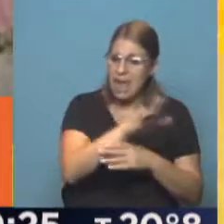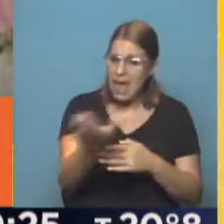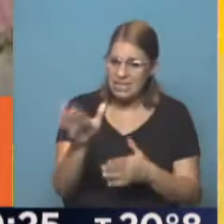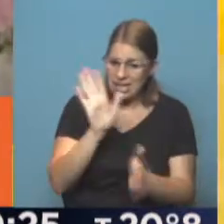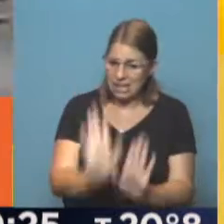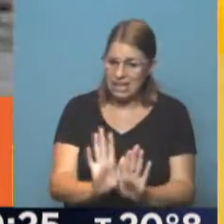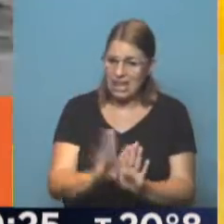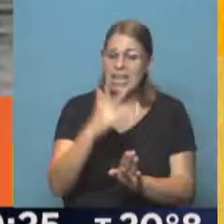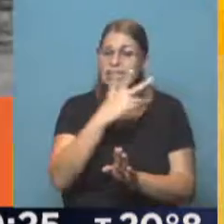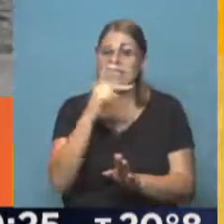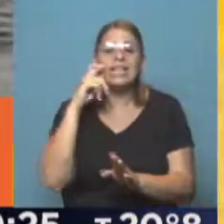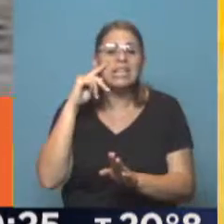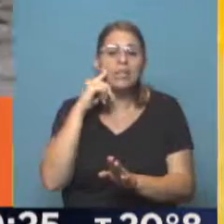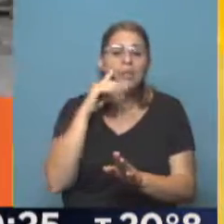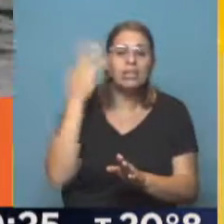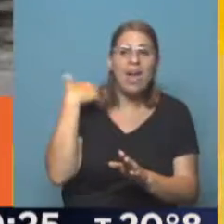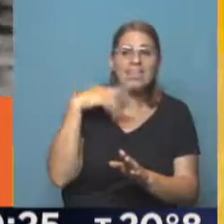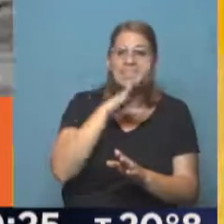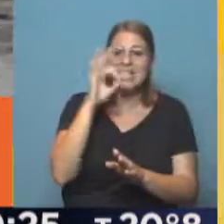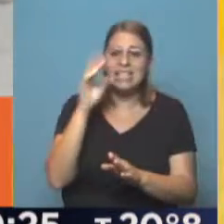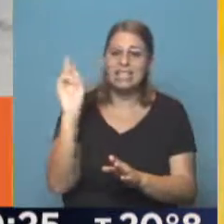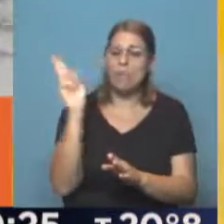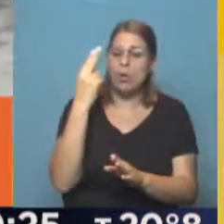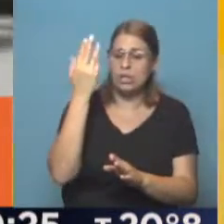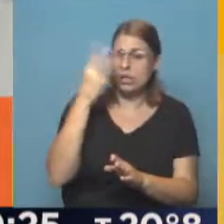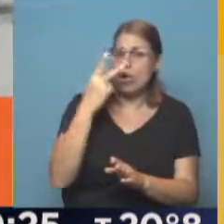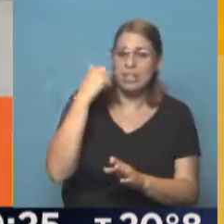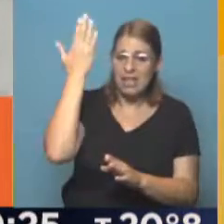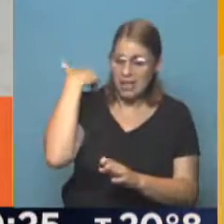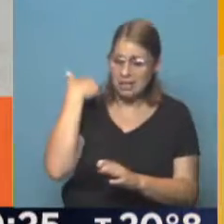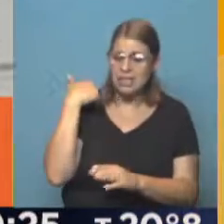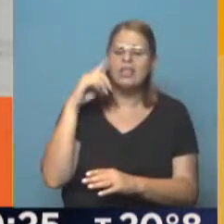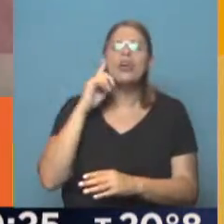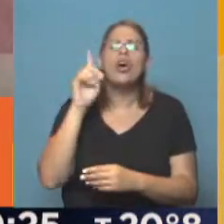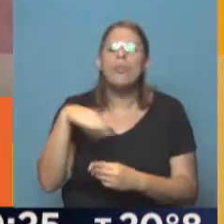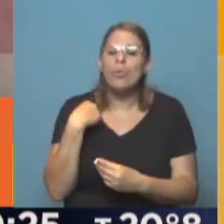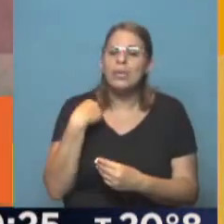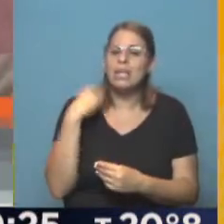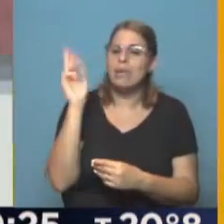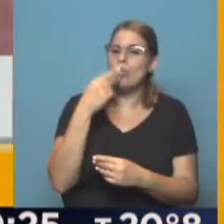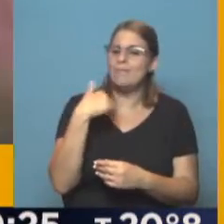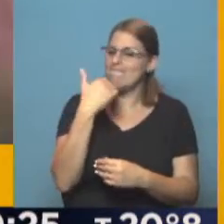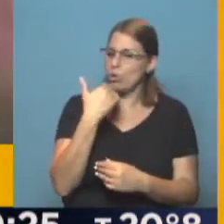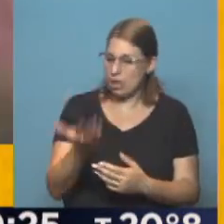3 kilómetros de las 300 que fallecieron hace 2 días. Se desconoce el motivo del hecho.